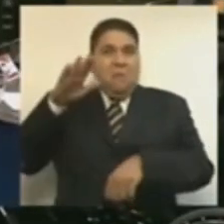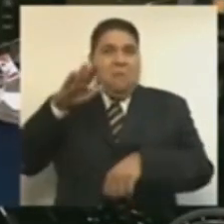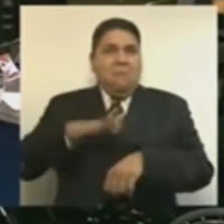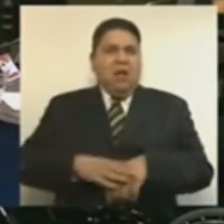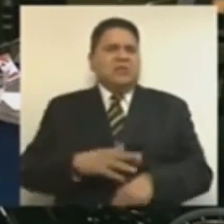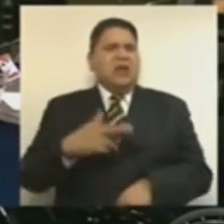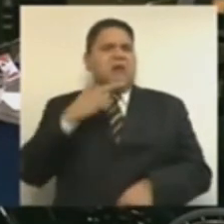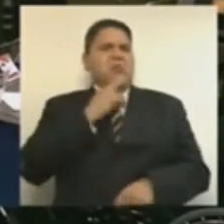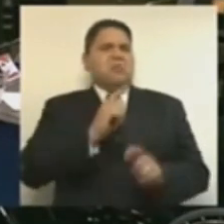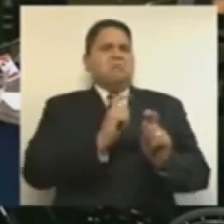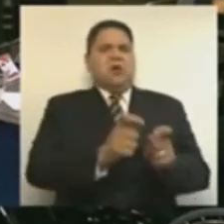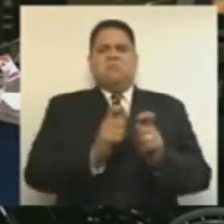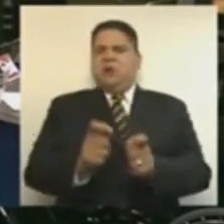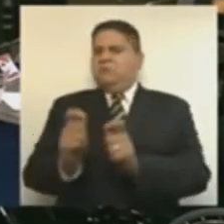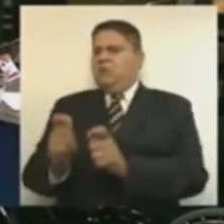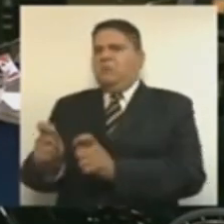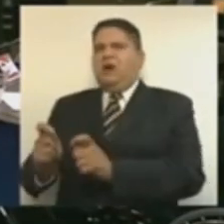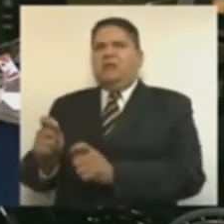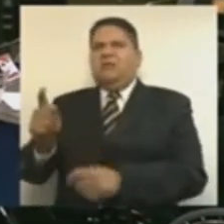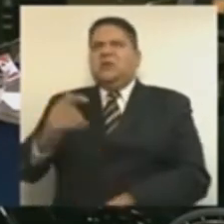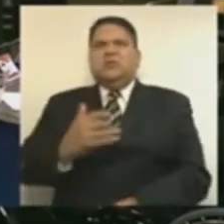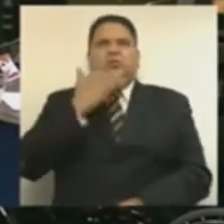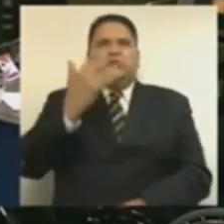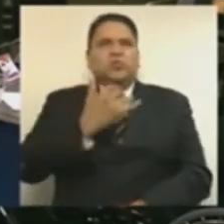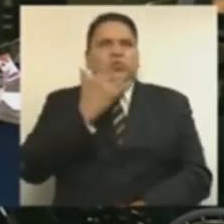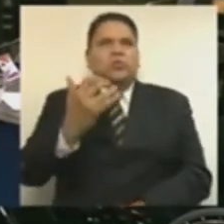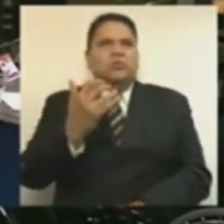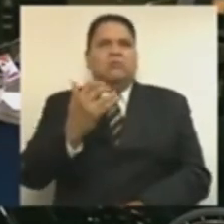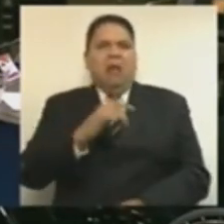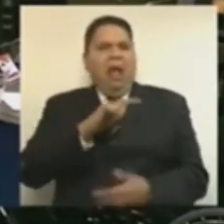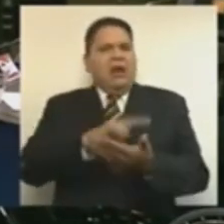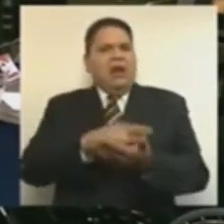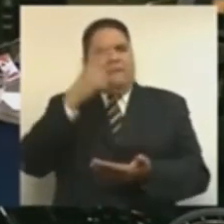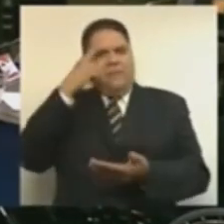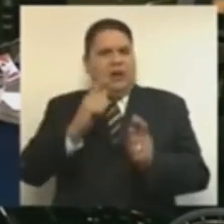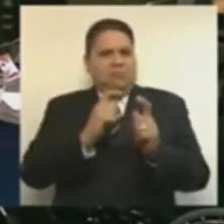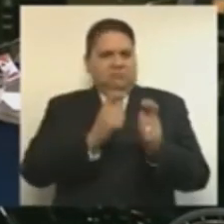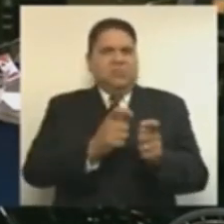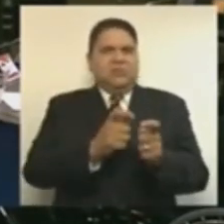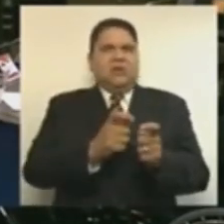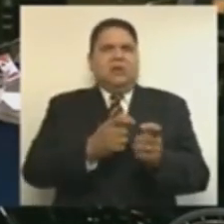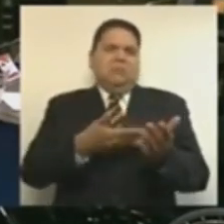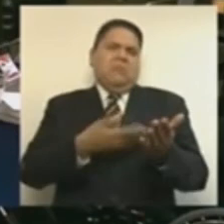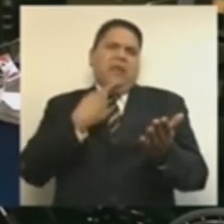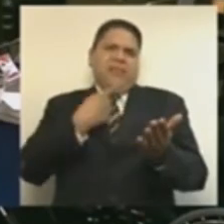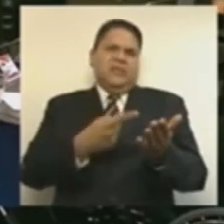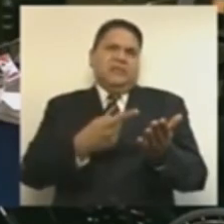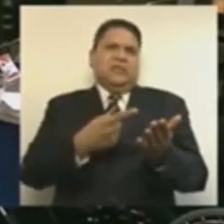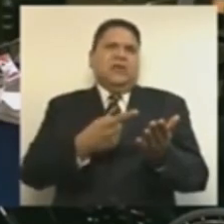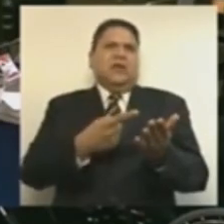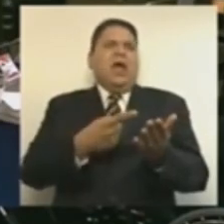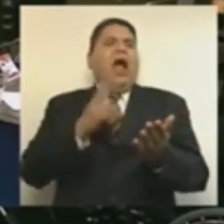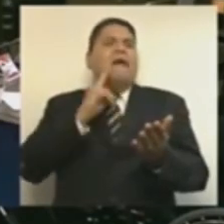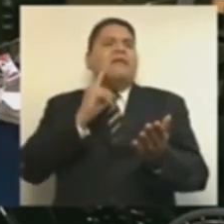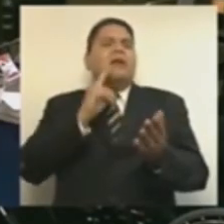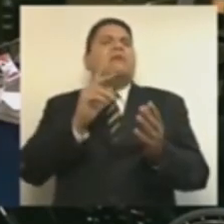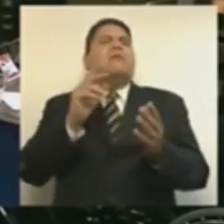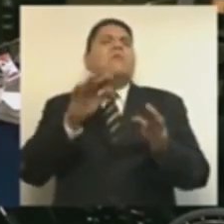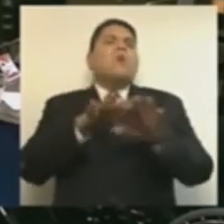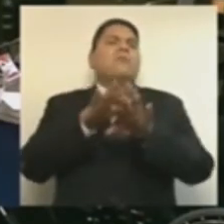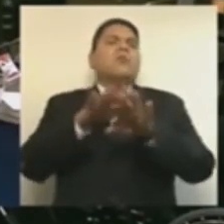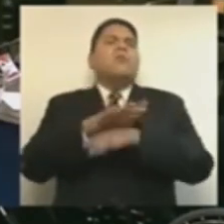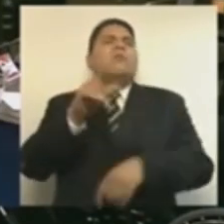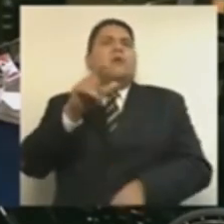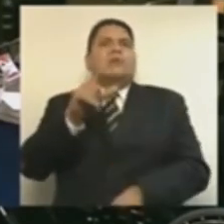adjudicaciones directas hace. La ley de adquisiciones, sí es cierto, prevé las excepciones, hoy es regla para